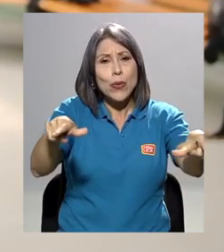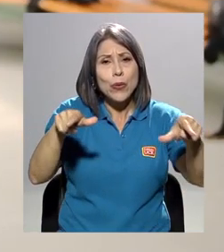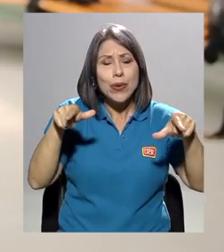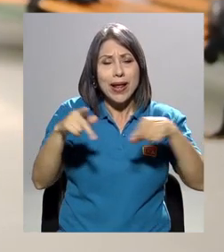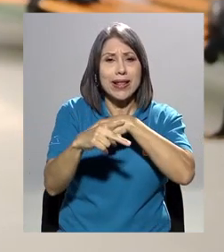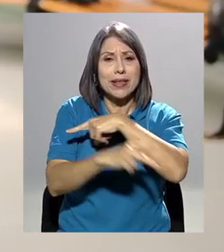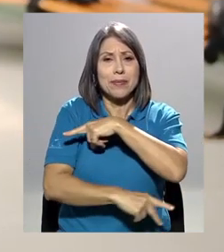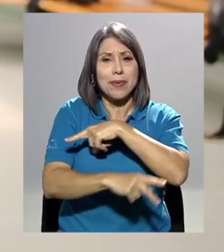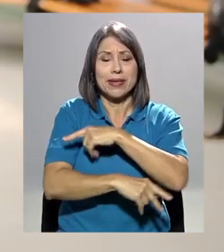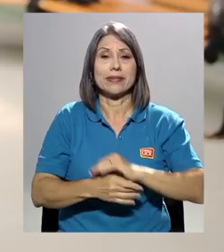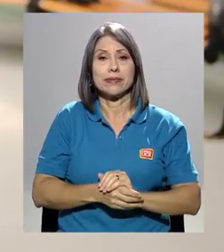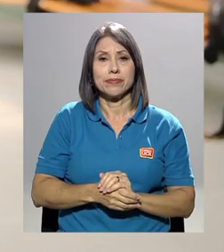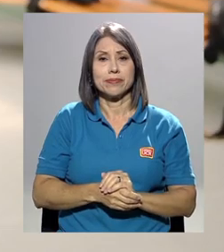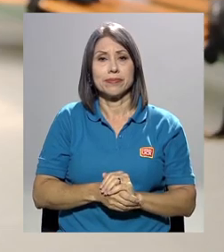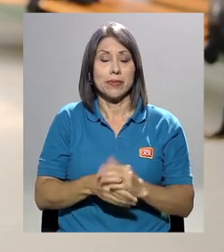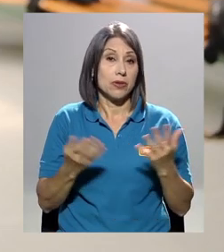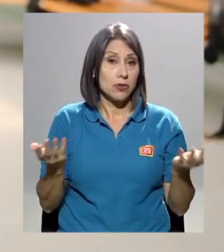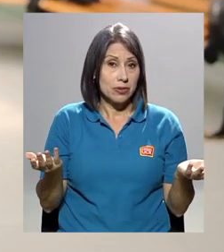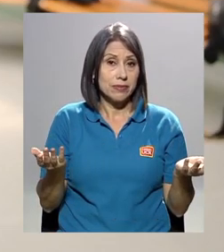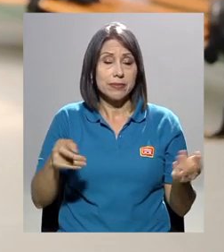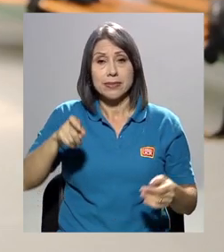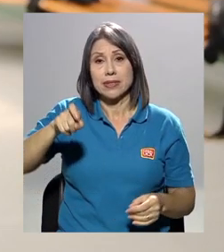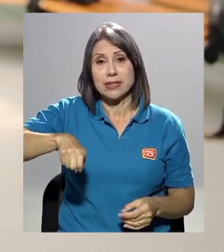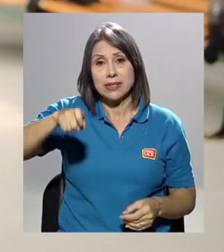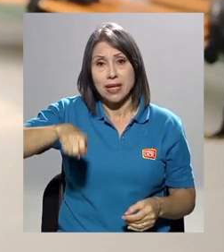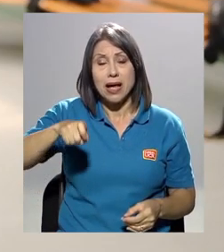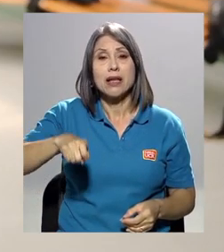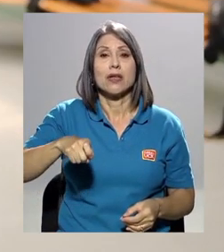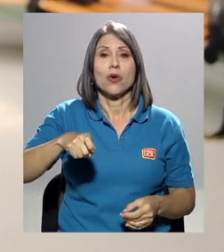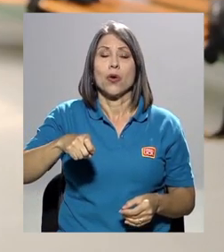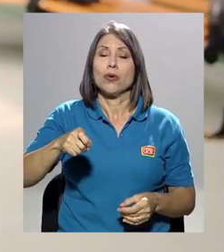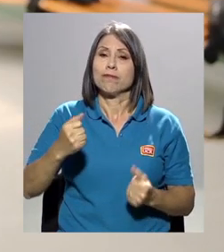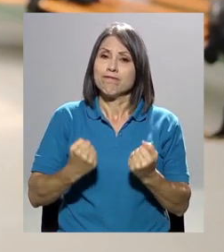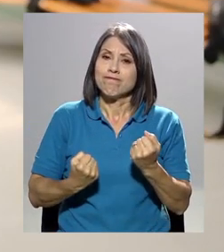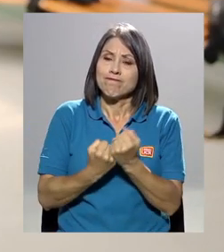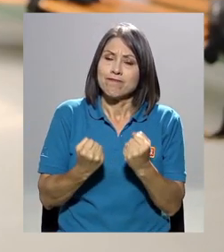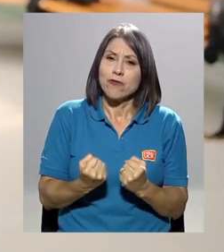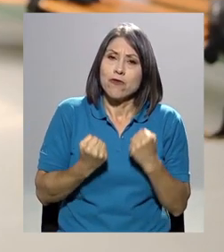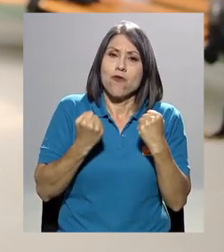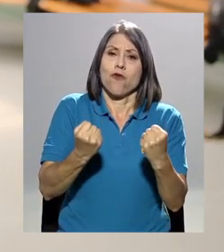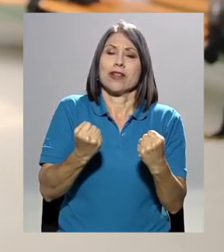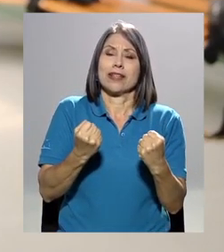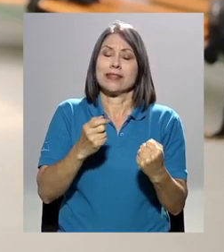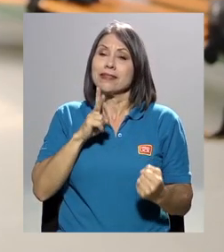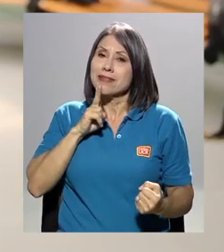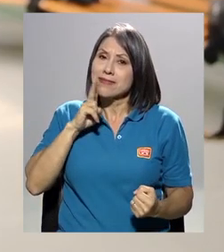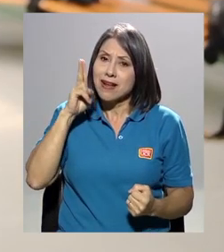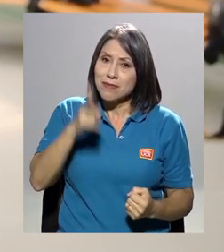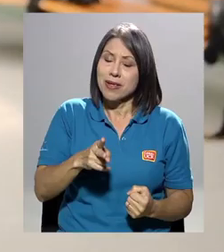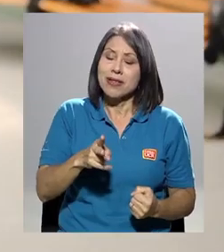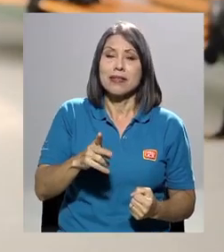los rincones del país. Entonces, es necesario que se le fortalezca y se convierta